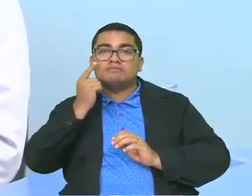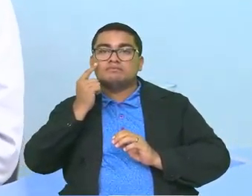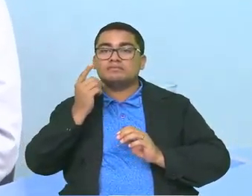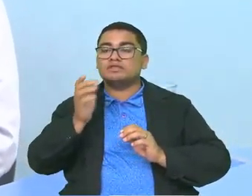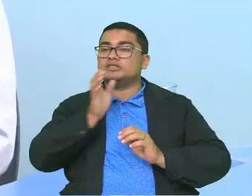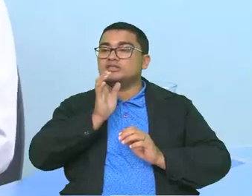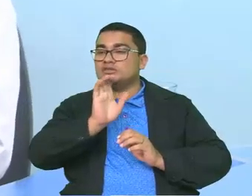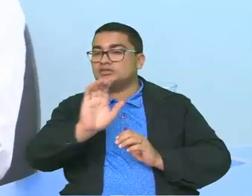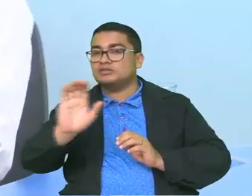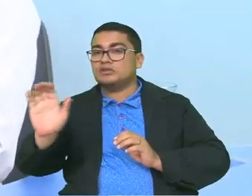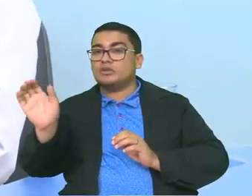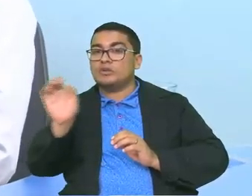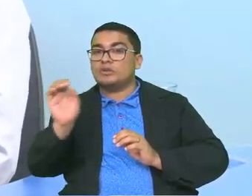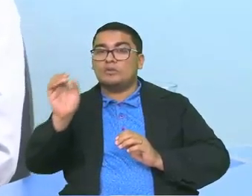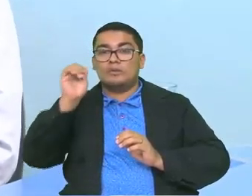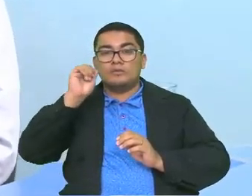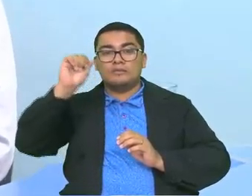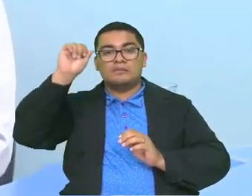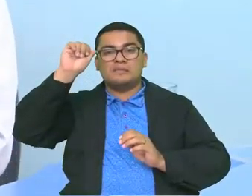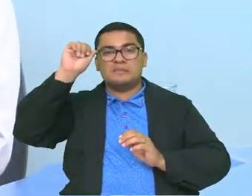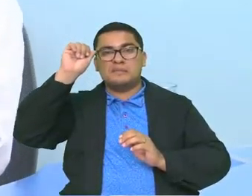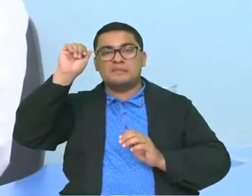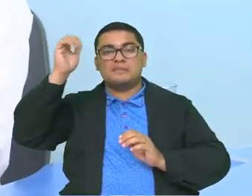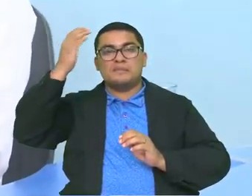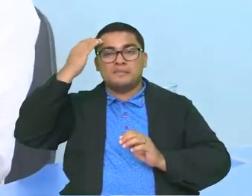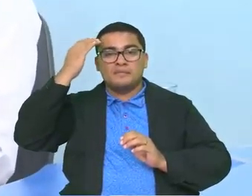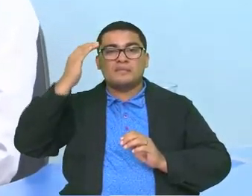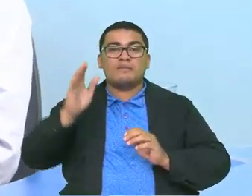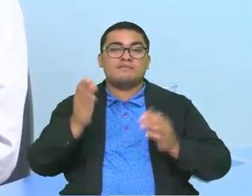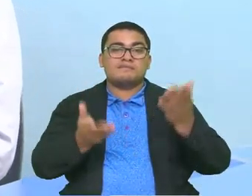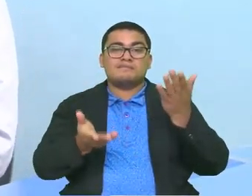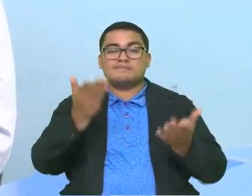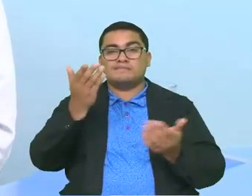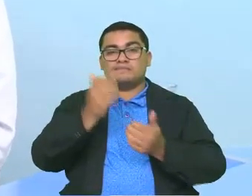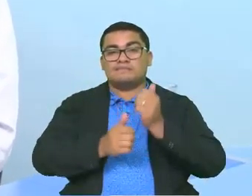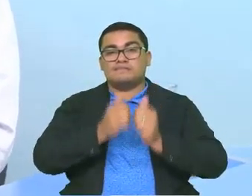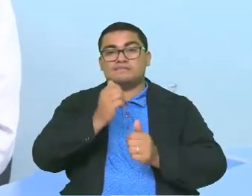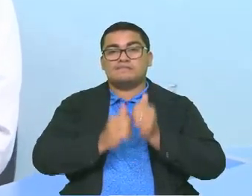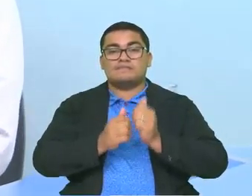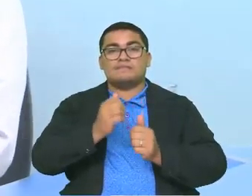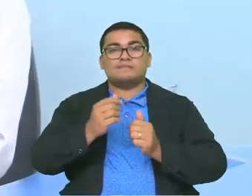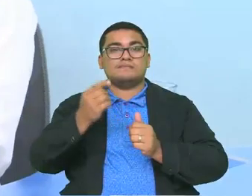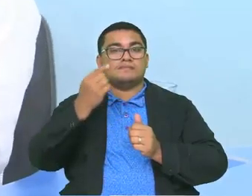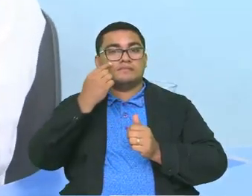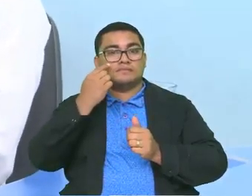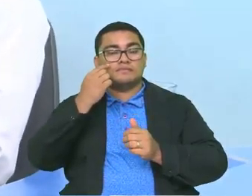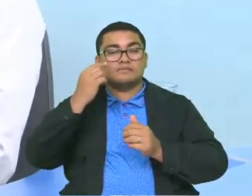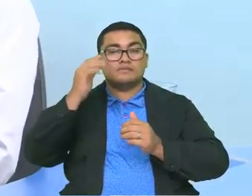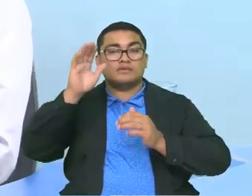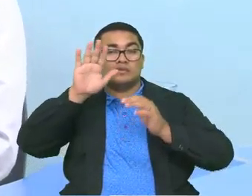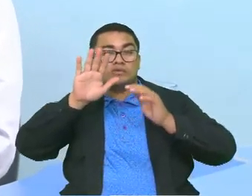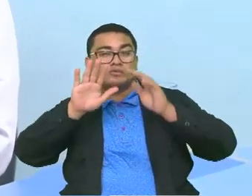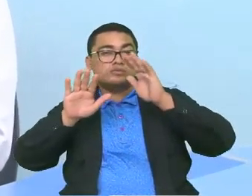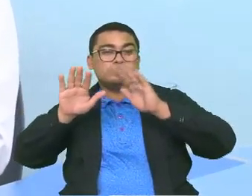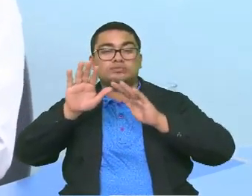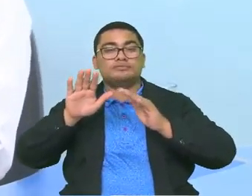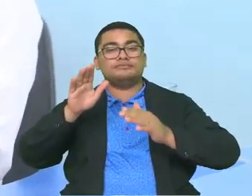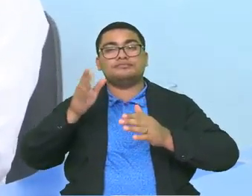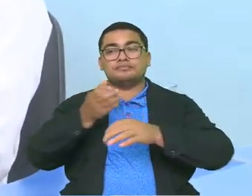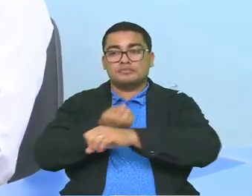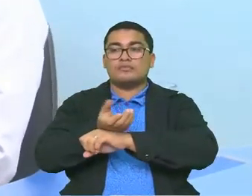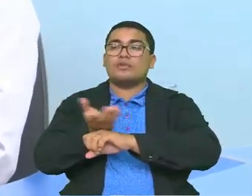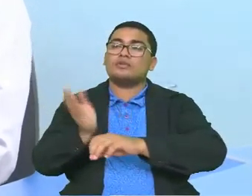poder prevenirla. Como tal, cuando el paciente o el niño presenta algún proceso patológico sistémico, lo que hay que hacer es tratarlo y si el padre